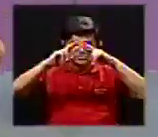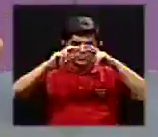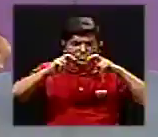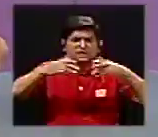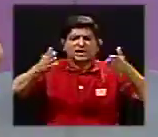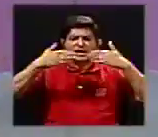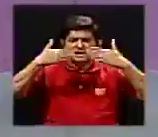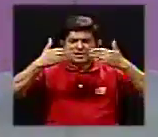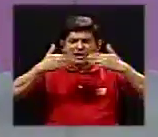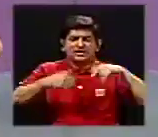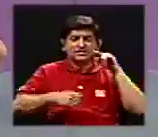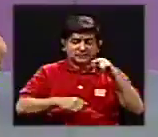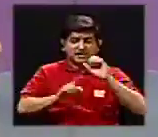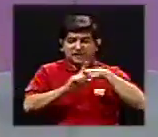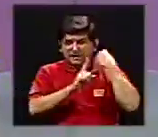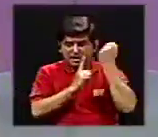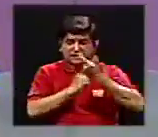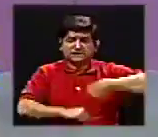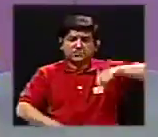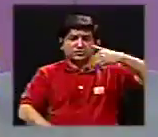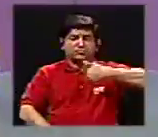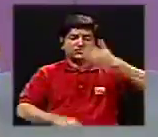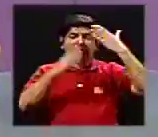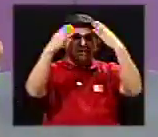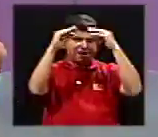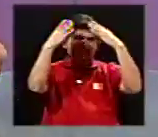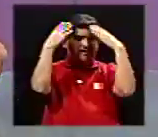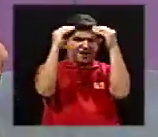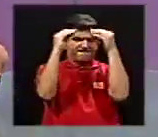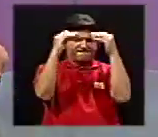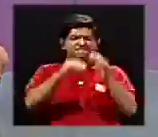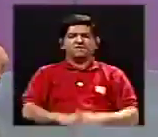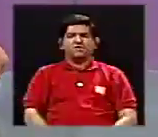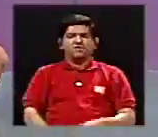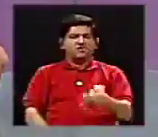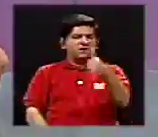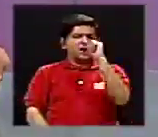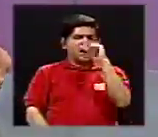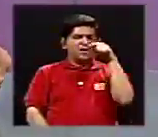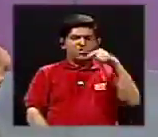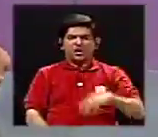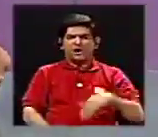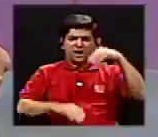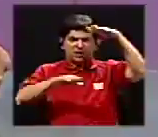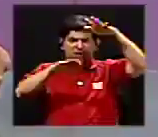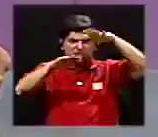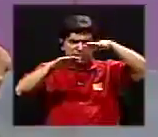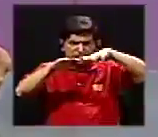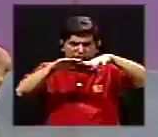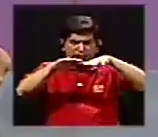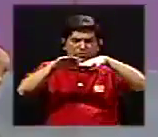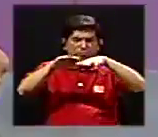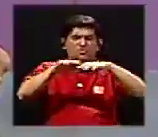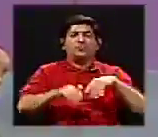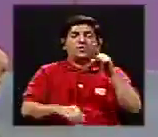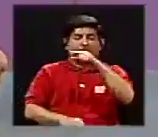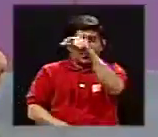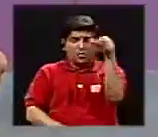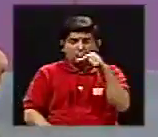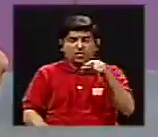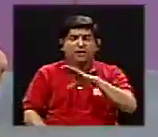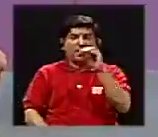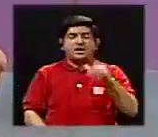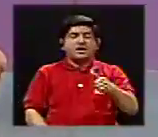importante, porque con base en esto nosotros tenemos información de cuánta es el agua que ingresa, por ejemplo, en una cuenca, y cuánta